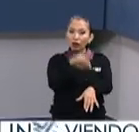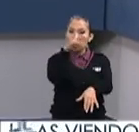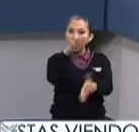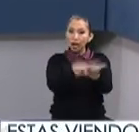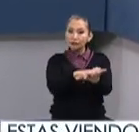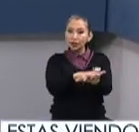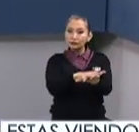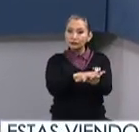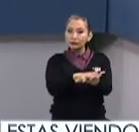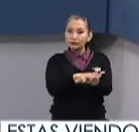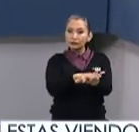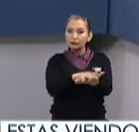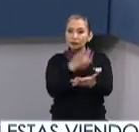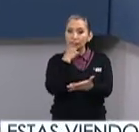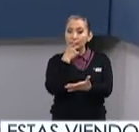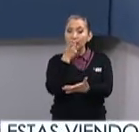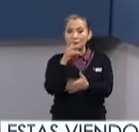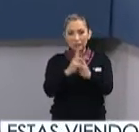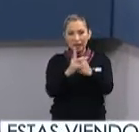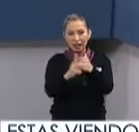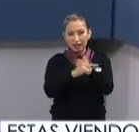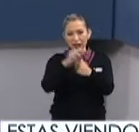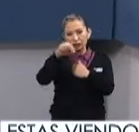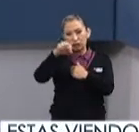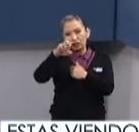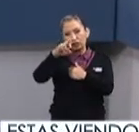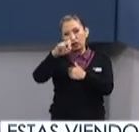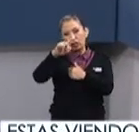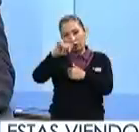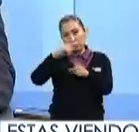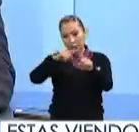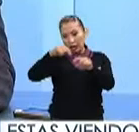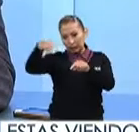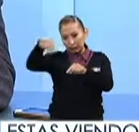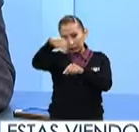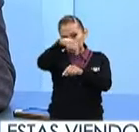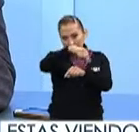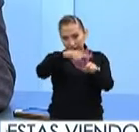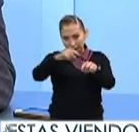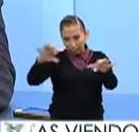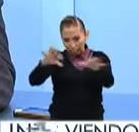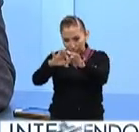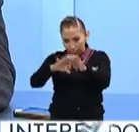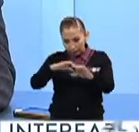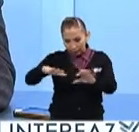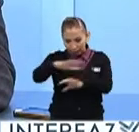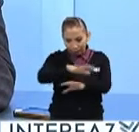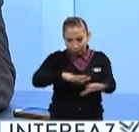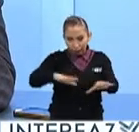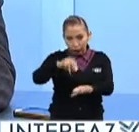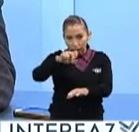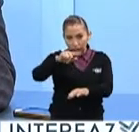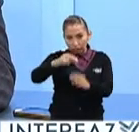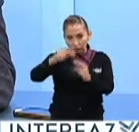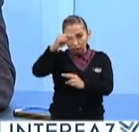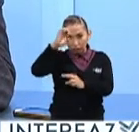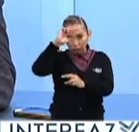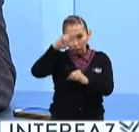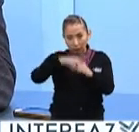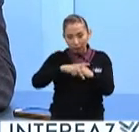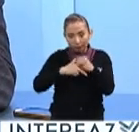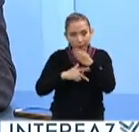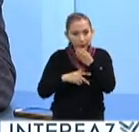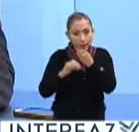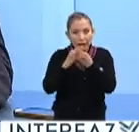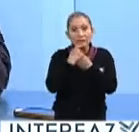prisión. Claro, cuando nos hablas de los países nórdicos, son varios los países que conforman esta zona del norte de Europa, que